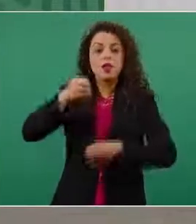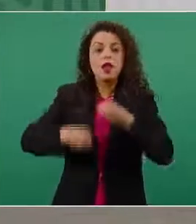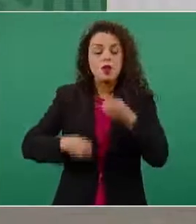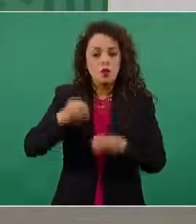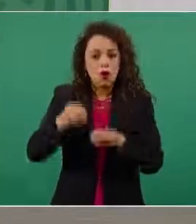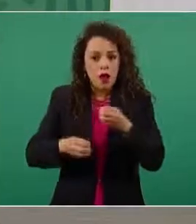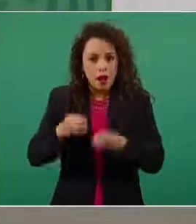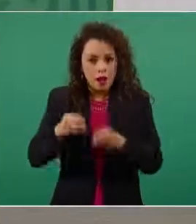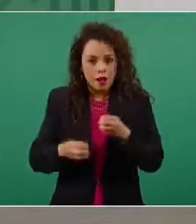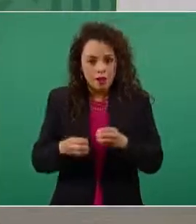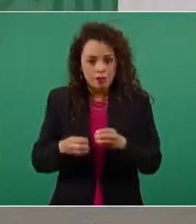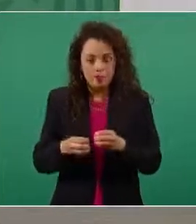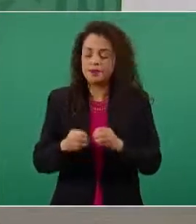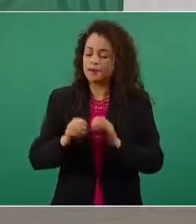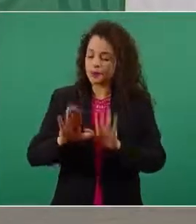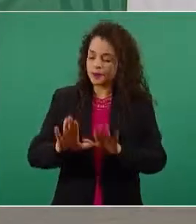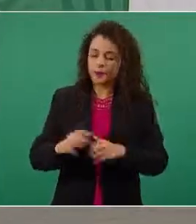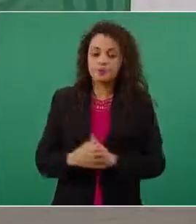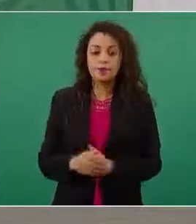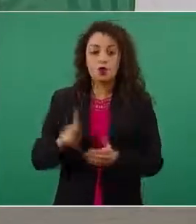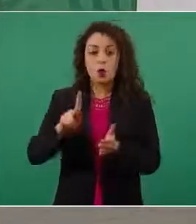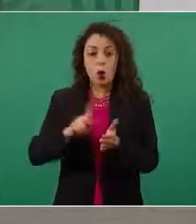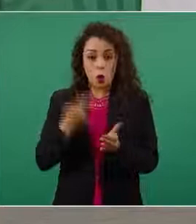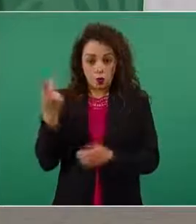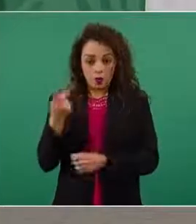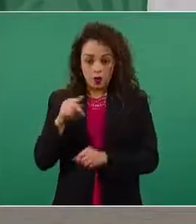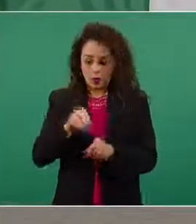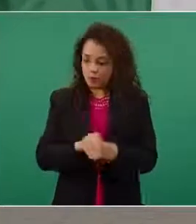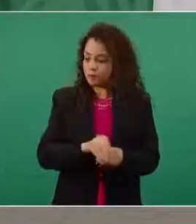Se va de nuevo al INE